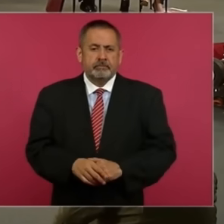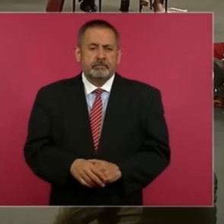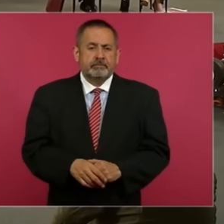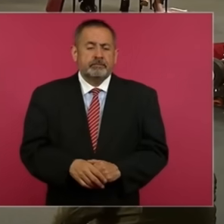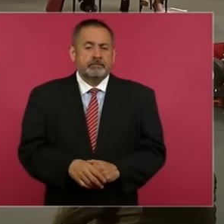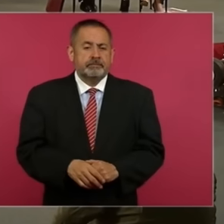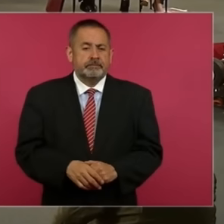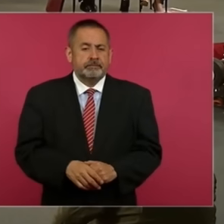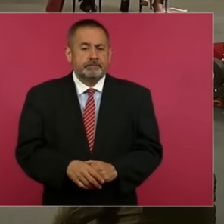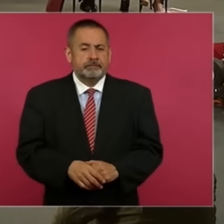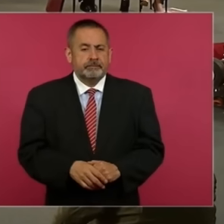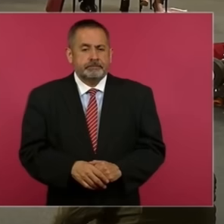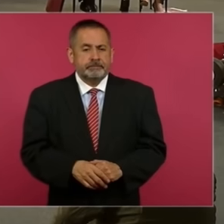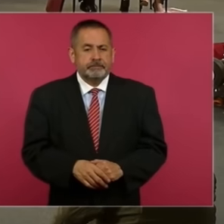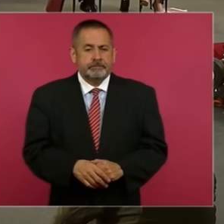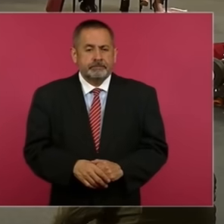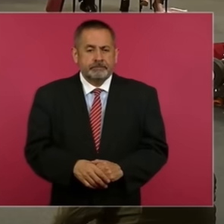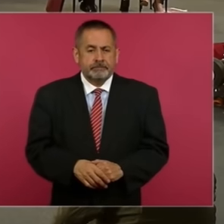Sí.